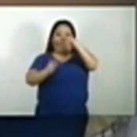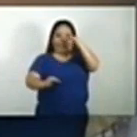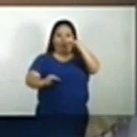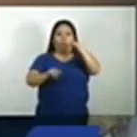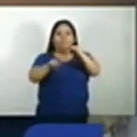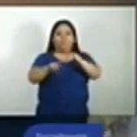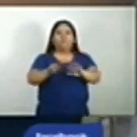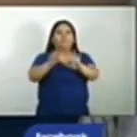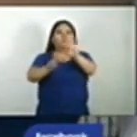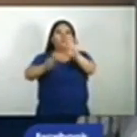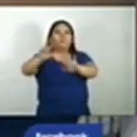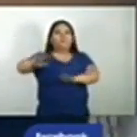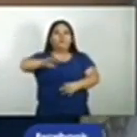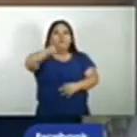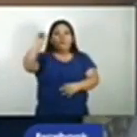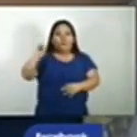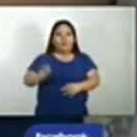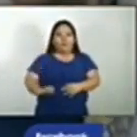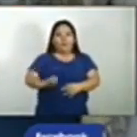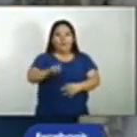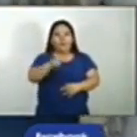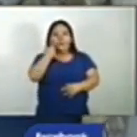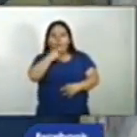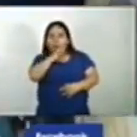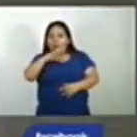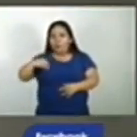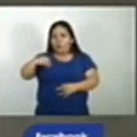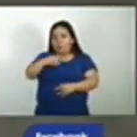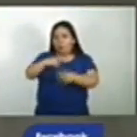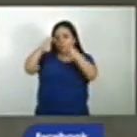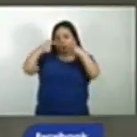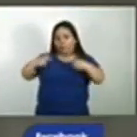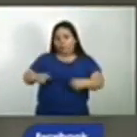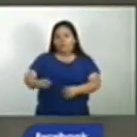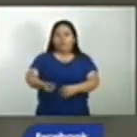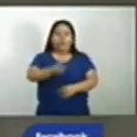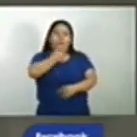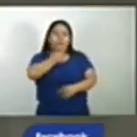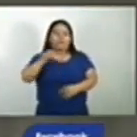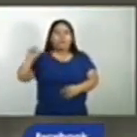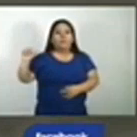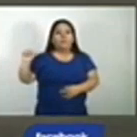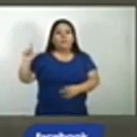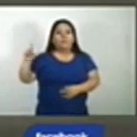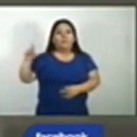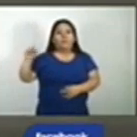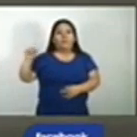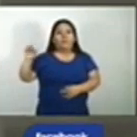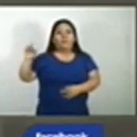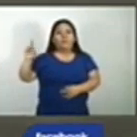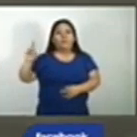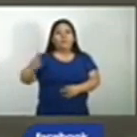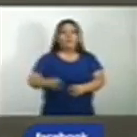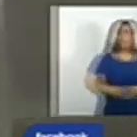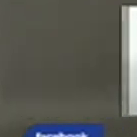el 73% de las consultas. Este es un informe de Aldair